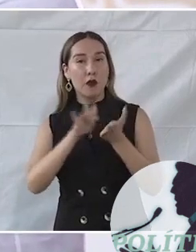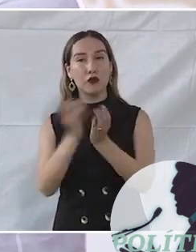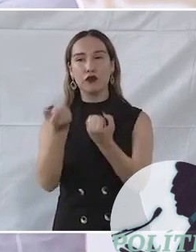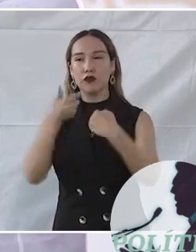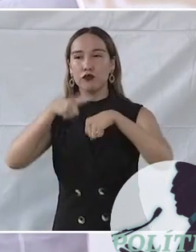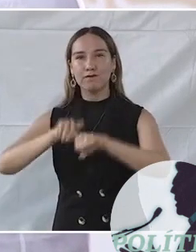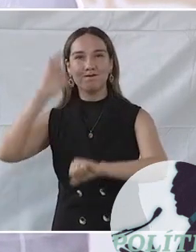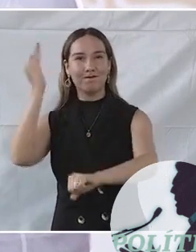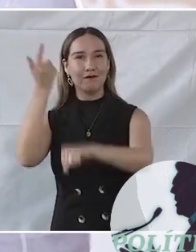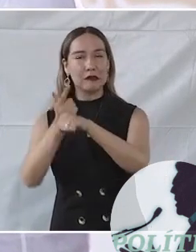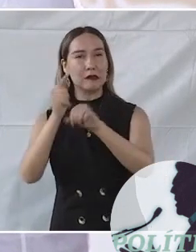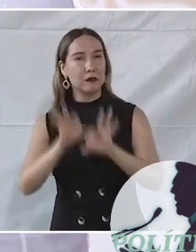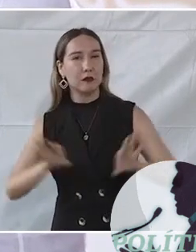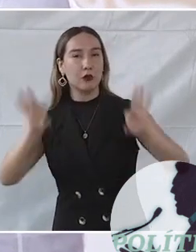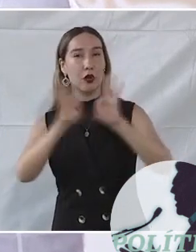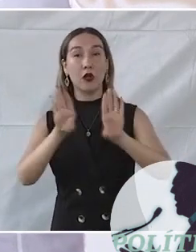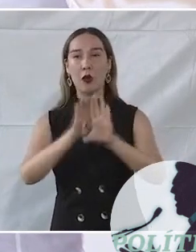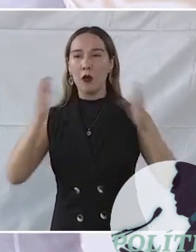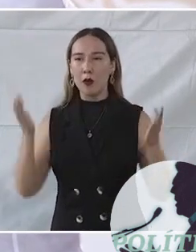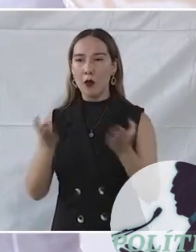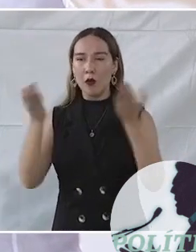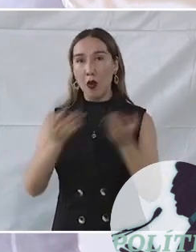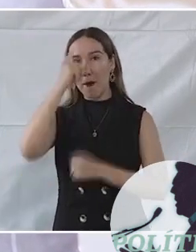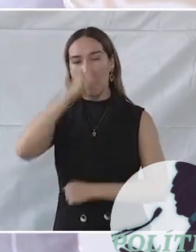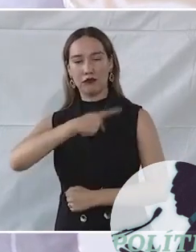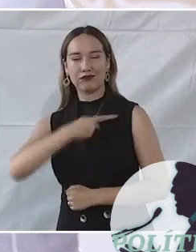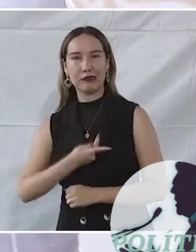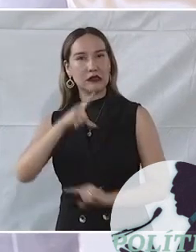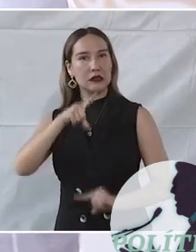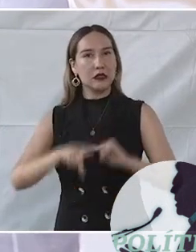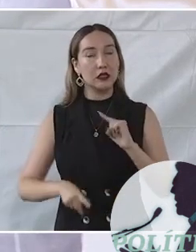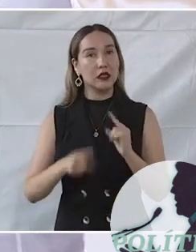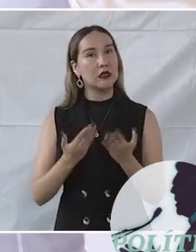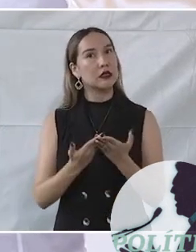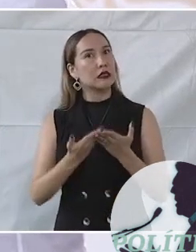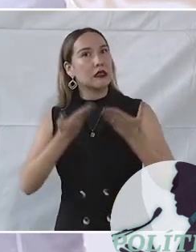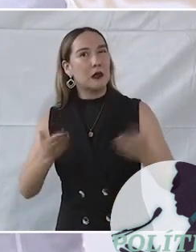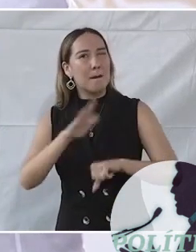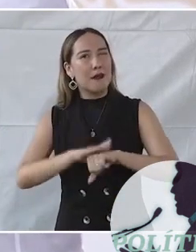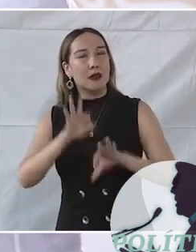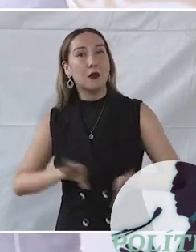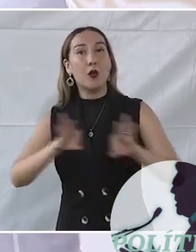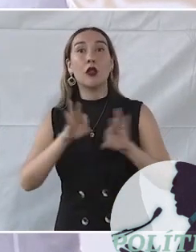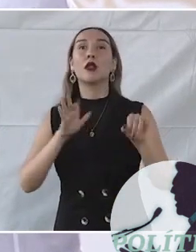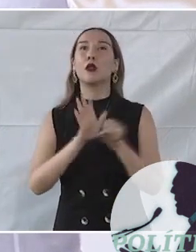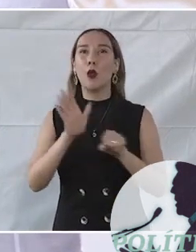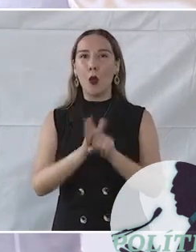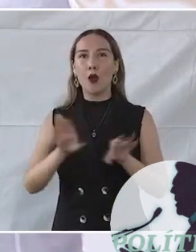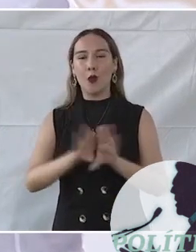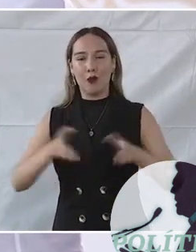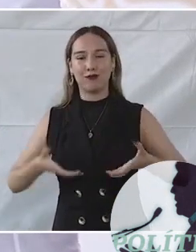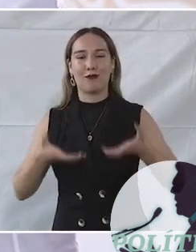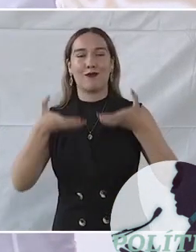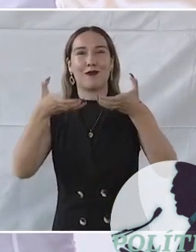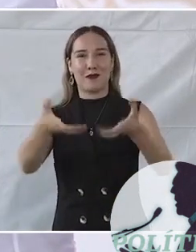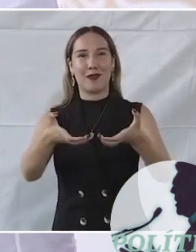labor de los ayuntamientos para erradicar la pobreza. Pero una herramienta valiosa para lograrlo es la autopista Ciudad Valles-Tamazunchale,